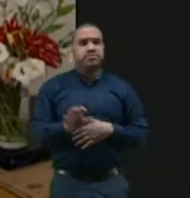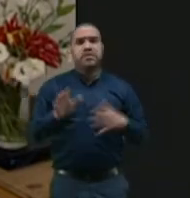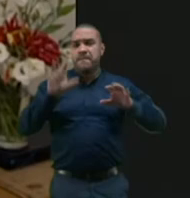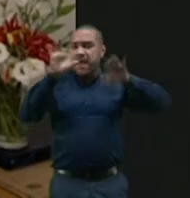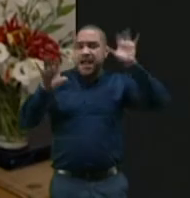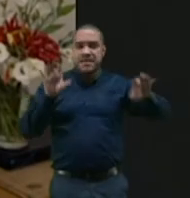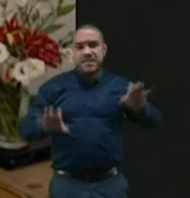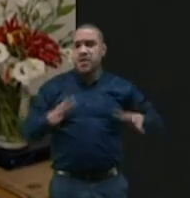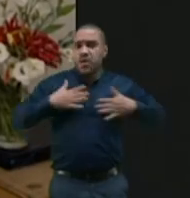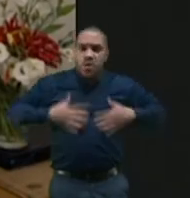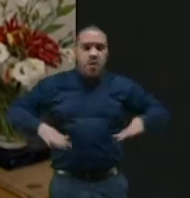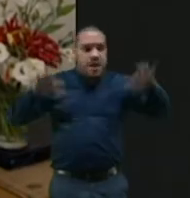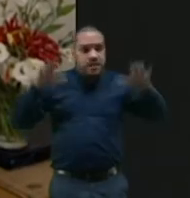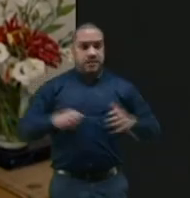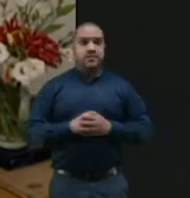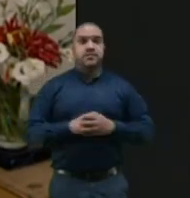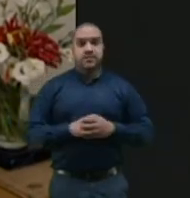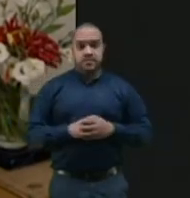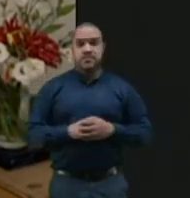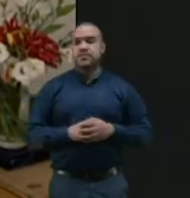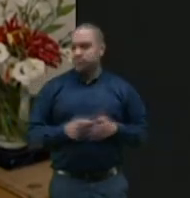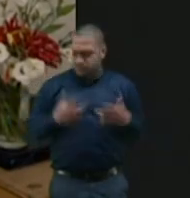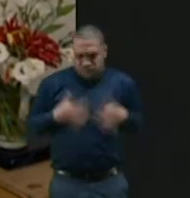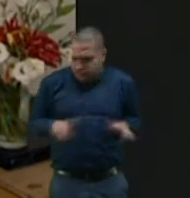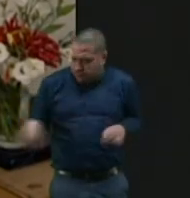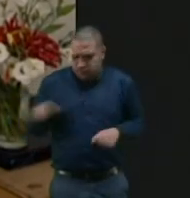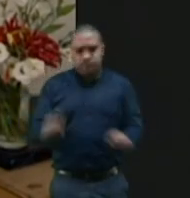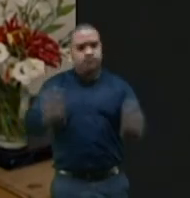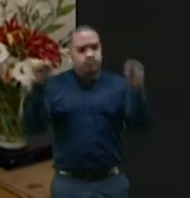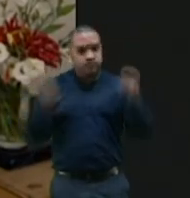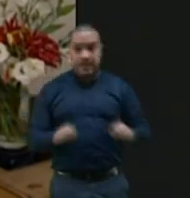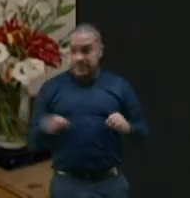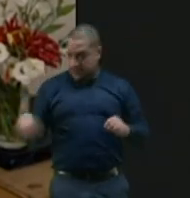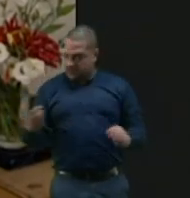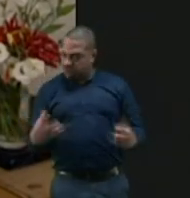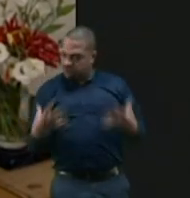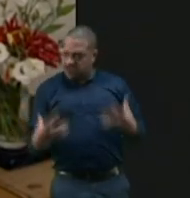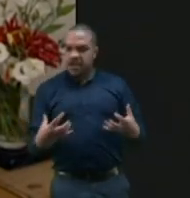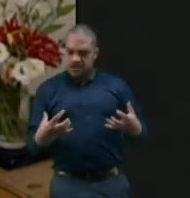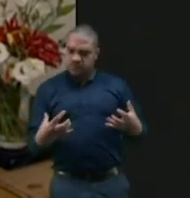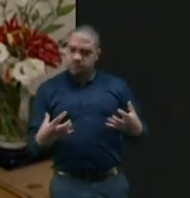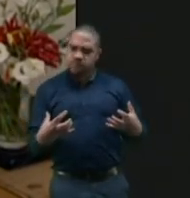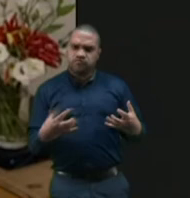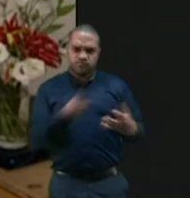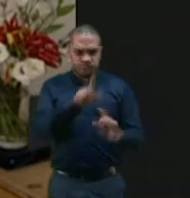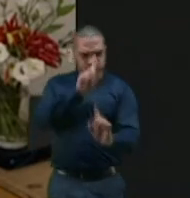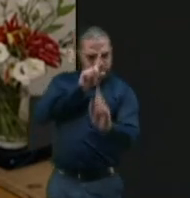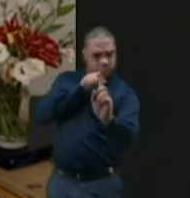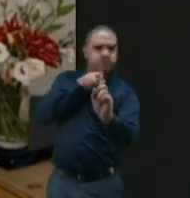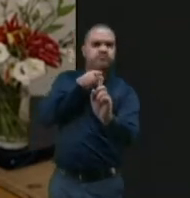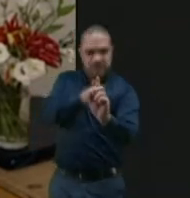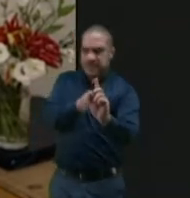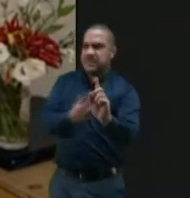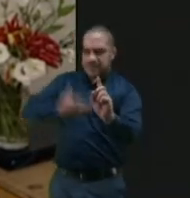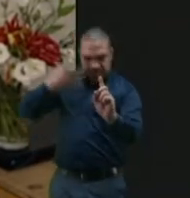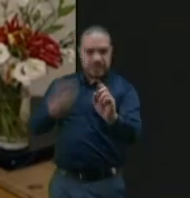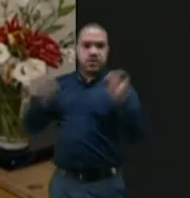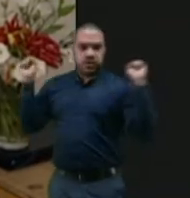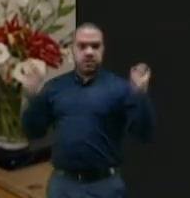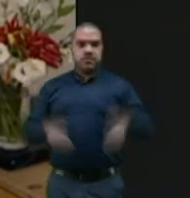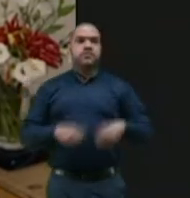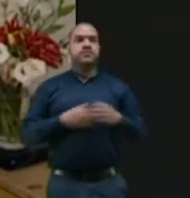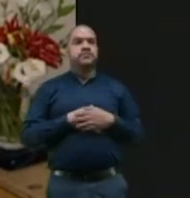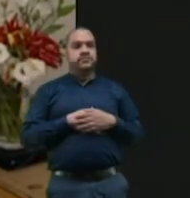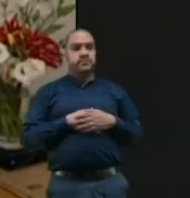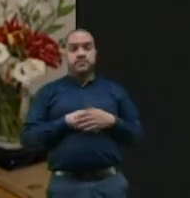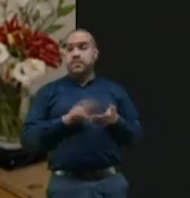cuando que estén en el lado que quieran hacerlo y estén en el camino de hacerlo. Porque esto no va a pasar del día de la noche a la